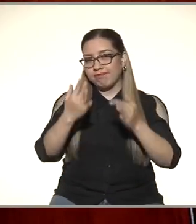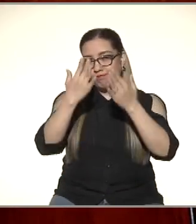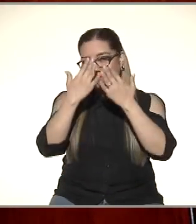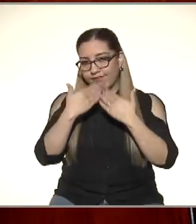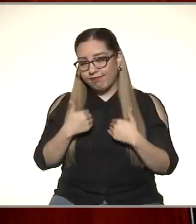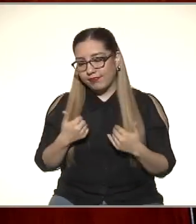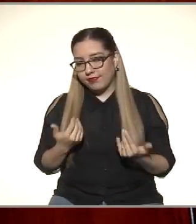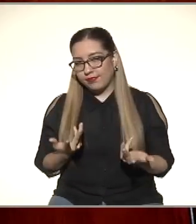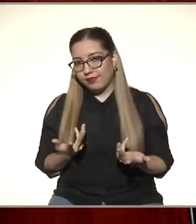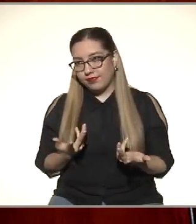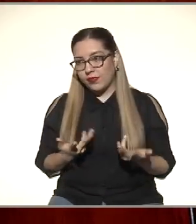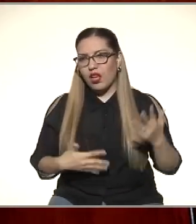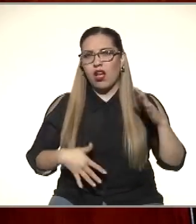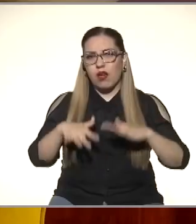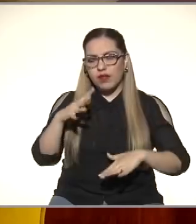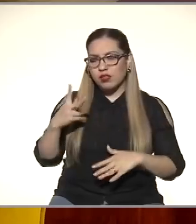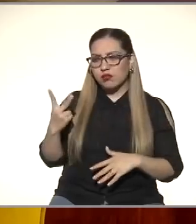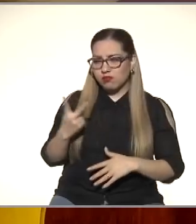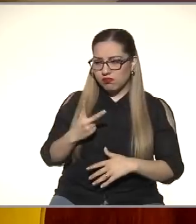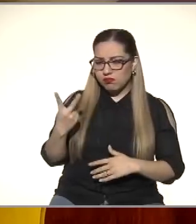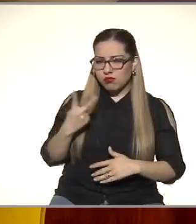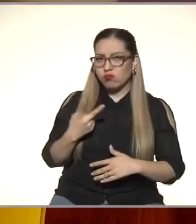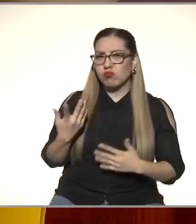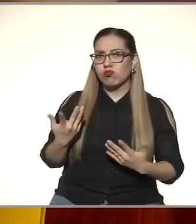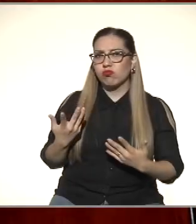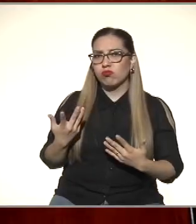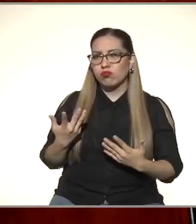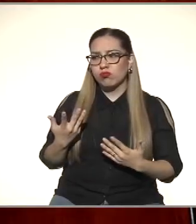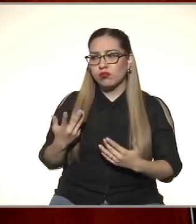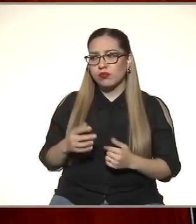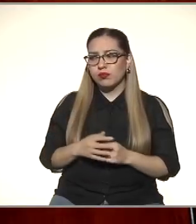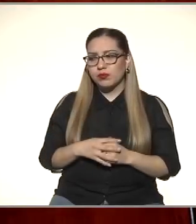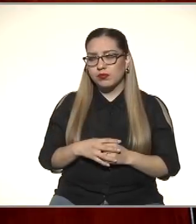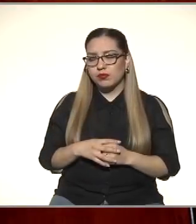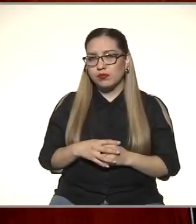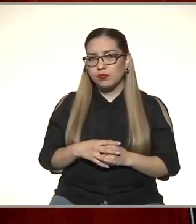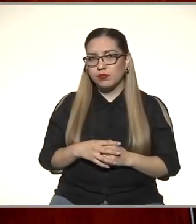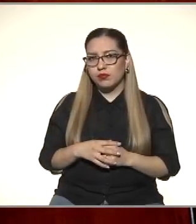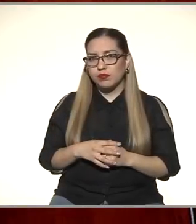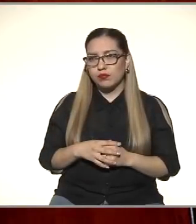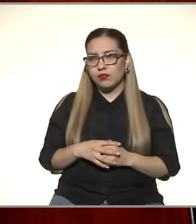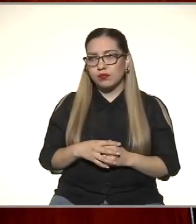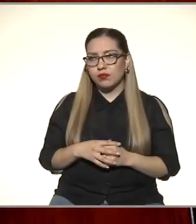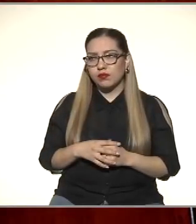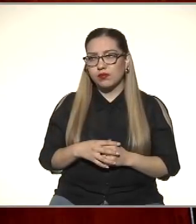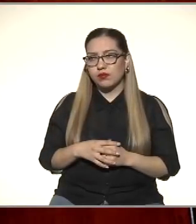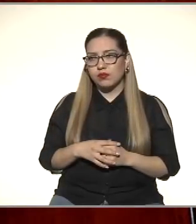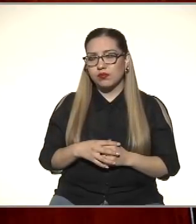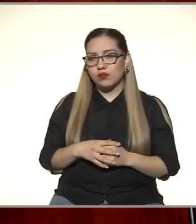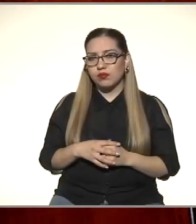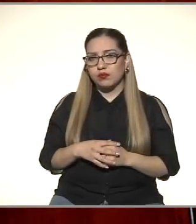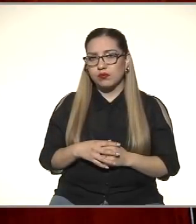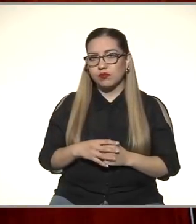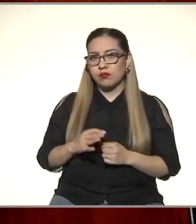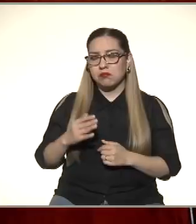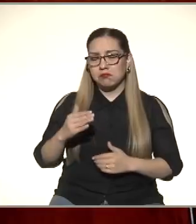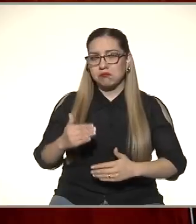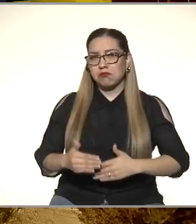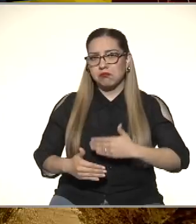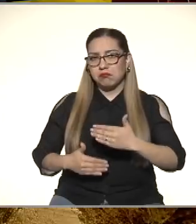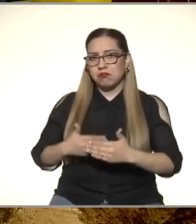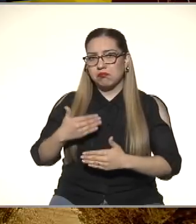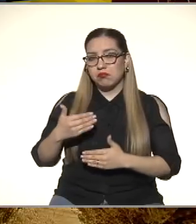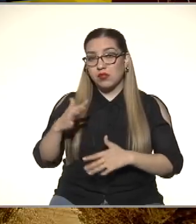esto, trabajan, están con esto que de dejar pasar el primer momento, pero ese primer momento